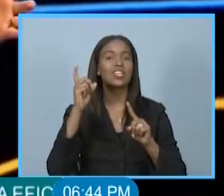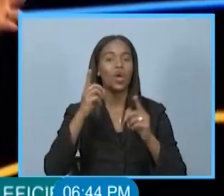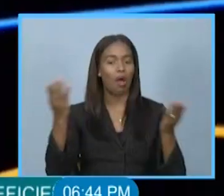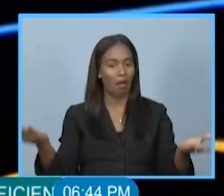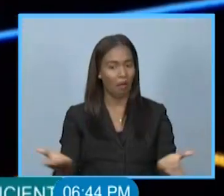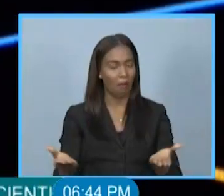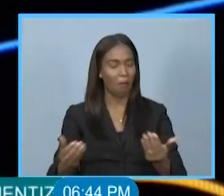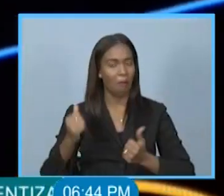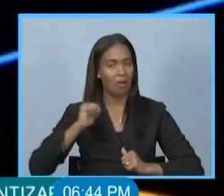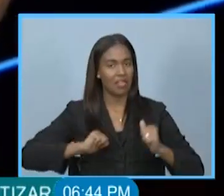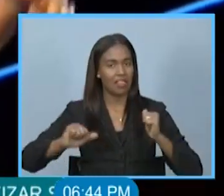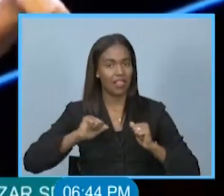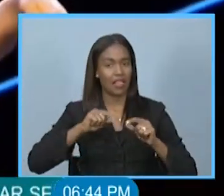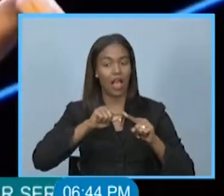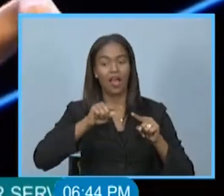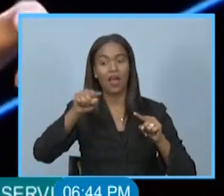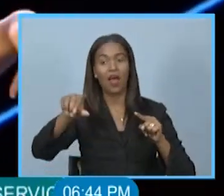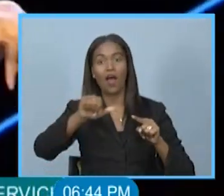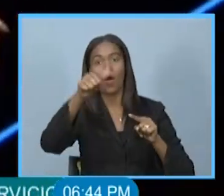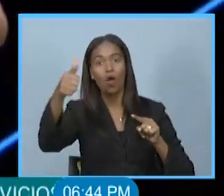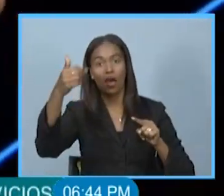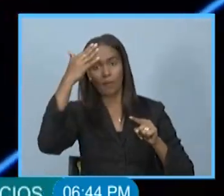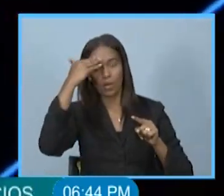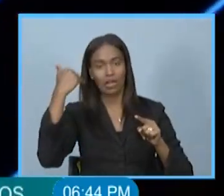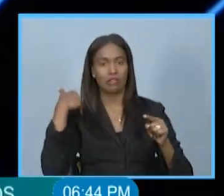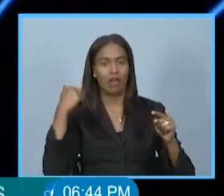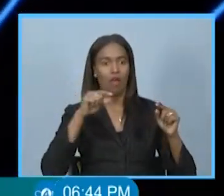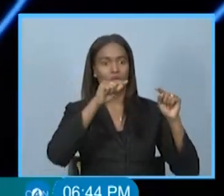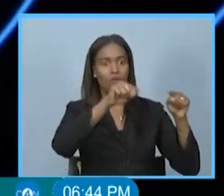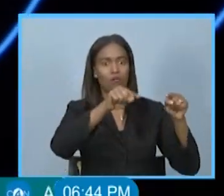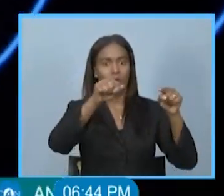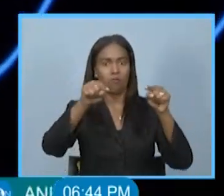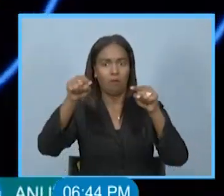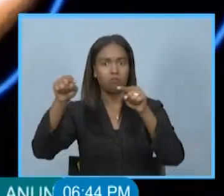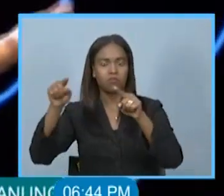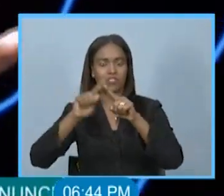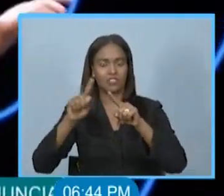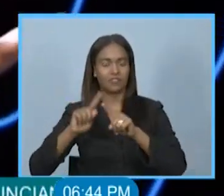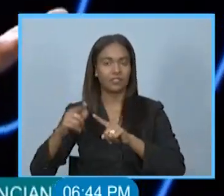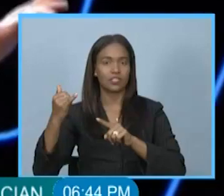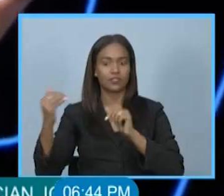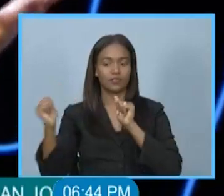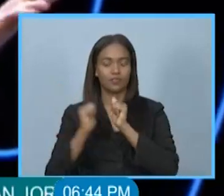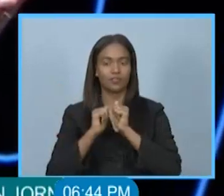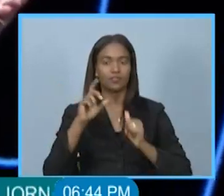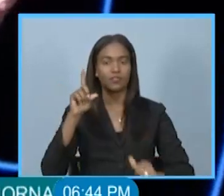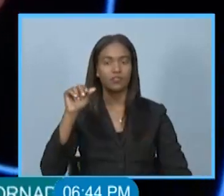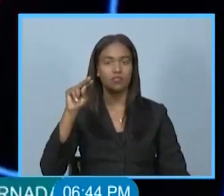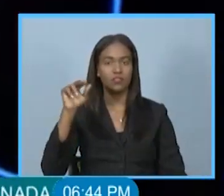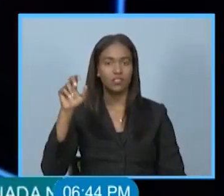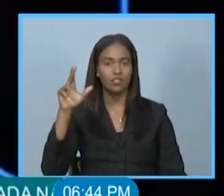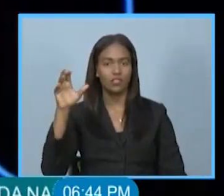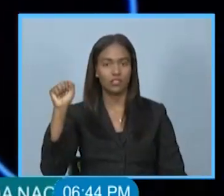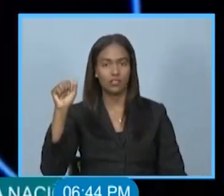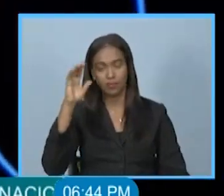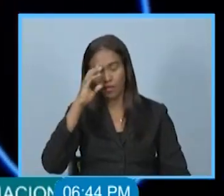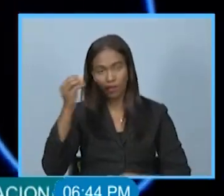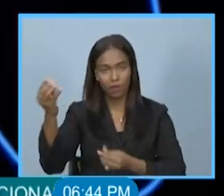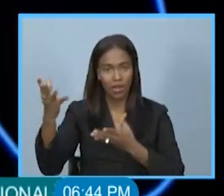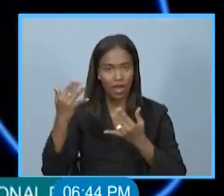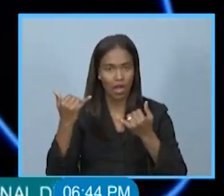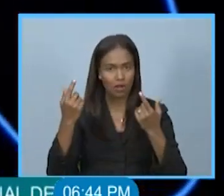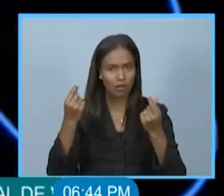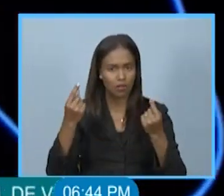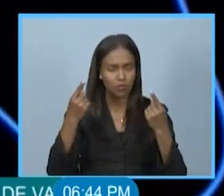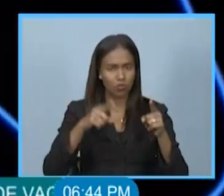mismo en el teatro desde otro punto porque aquí hay bastantes escenarios diversos Así que yo tengo a Diana carreras que nos tiene pues que